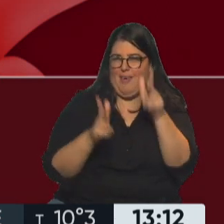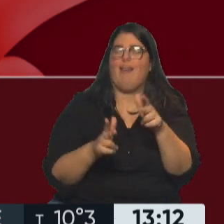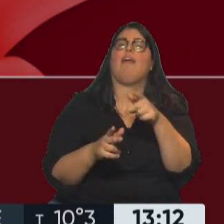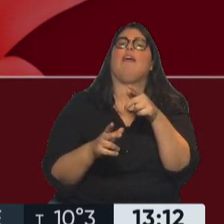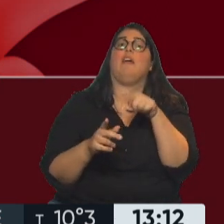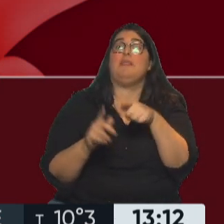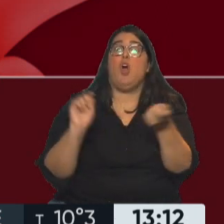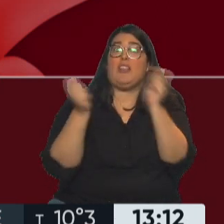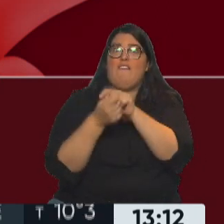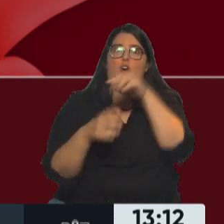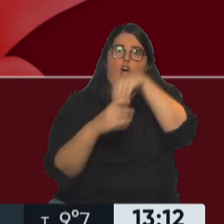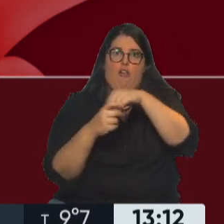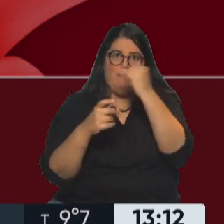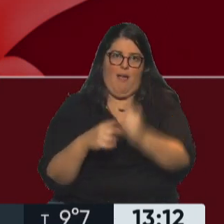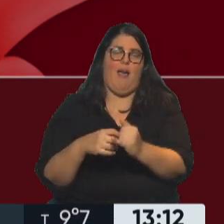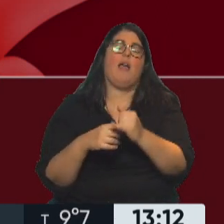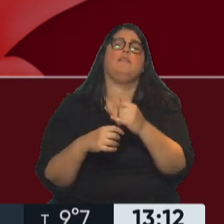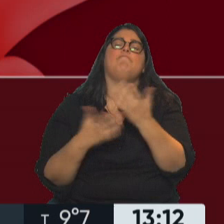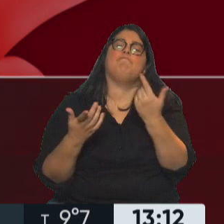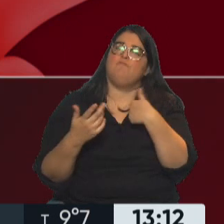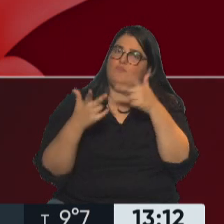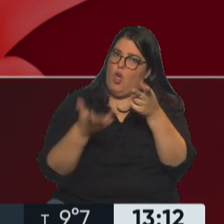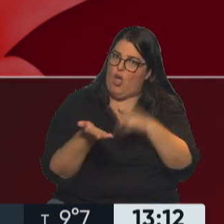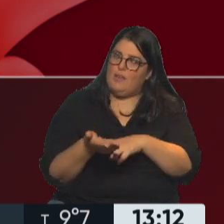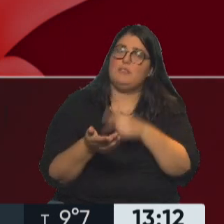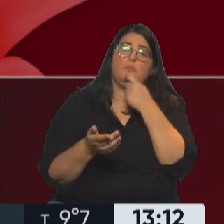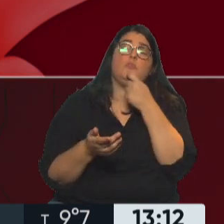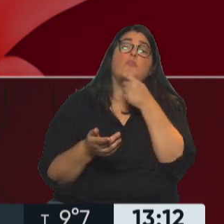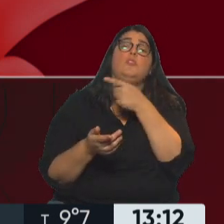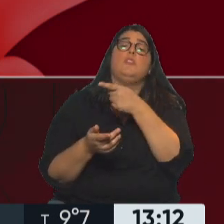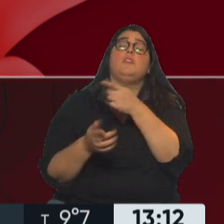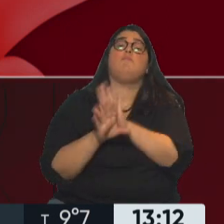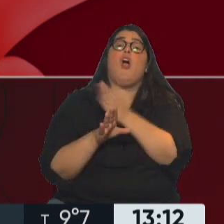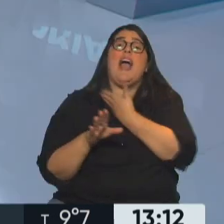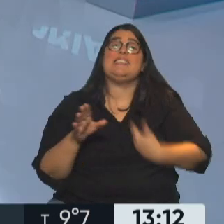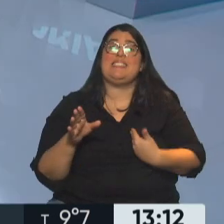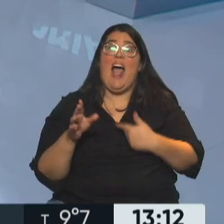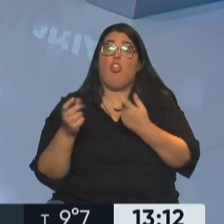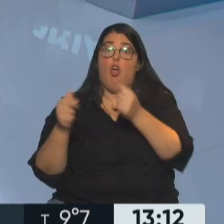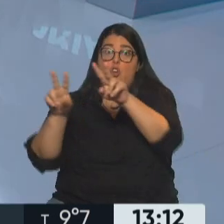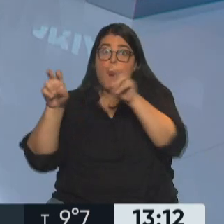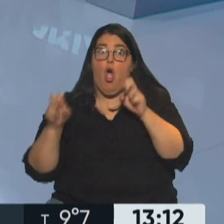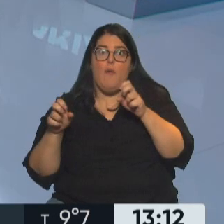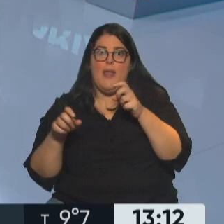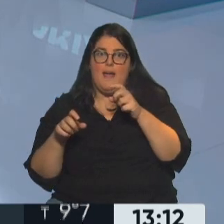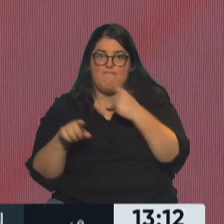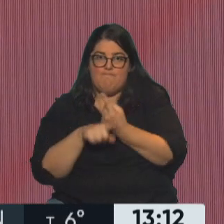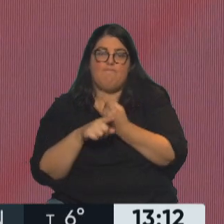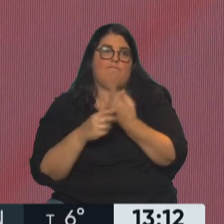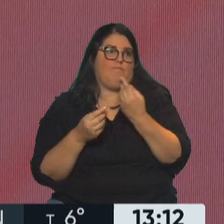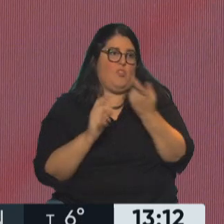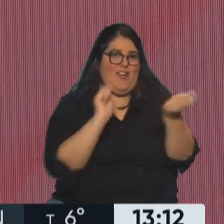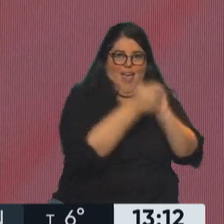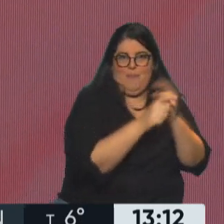de esta reforma, pero insisto, si no hay un aumento de la capacidad del Estado para recaudar, va a ser muy difícil avanzar con todo esto. A ver,